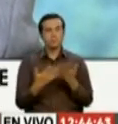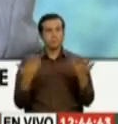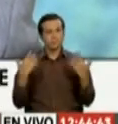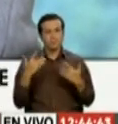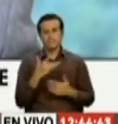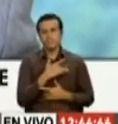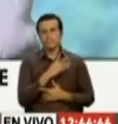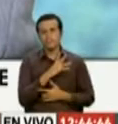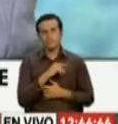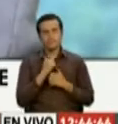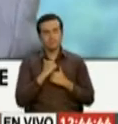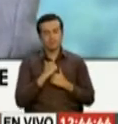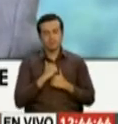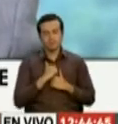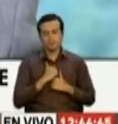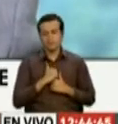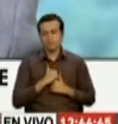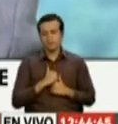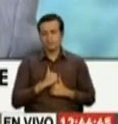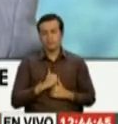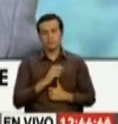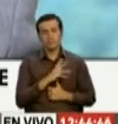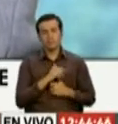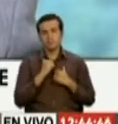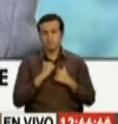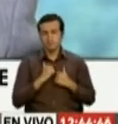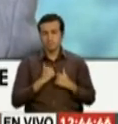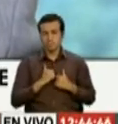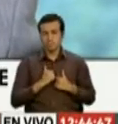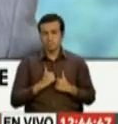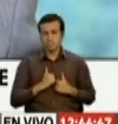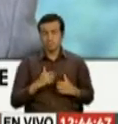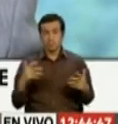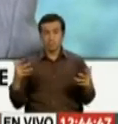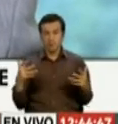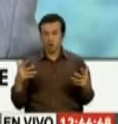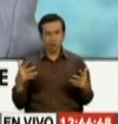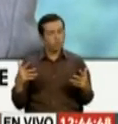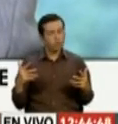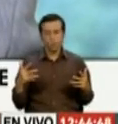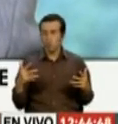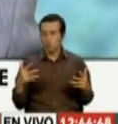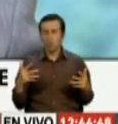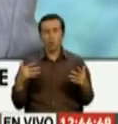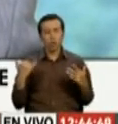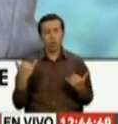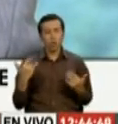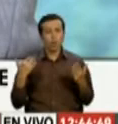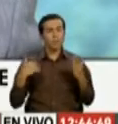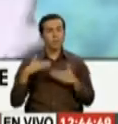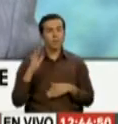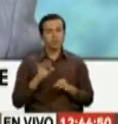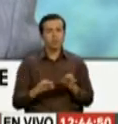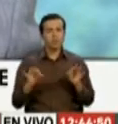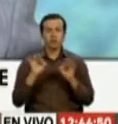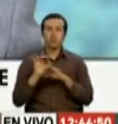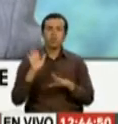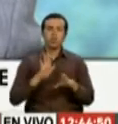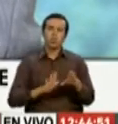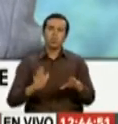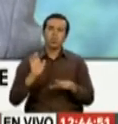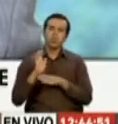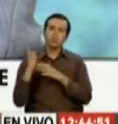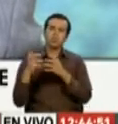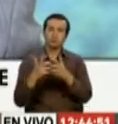estamos de luto, pero no vamos a dejarnos amedrentar. Hoy más que nunca pido al país la unidad